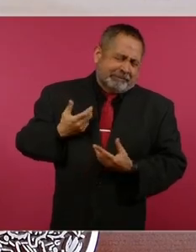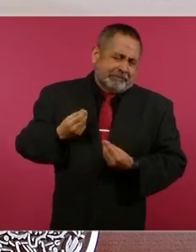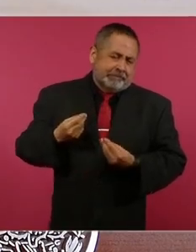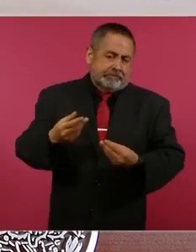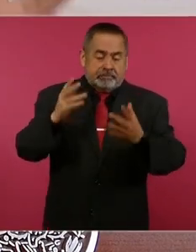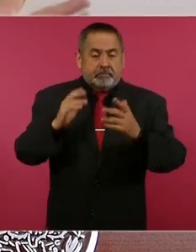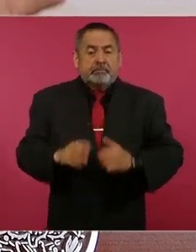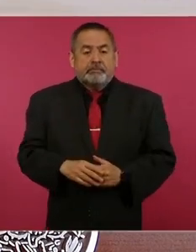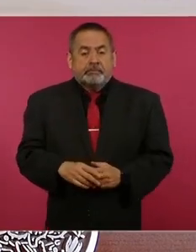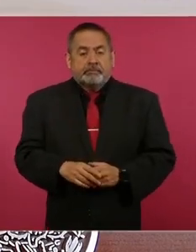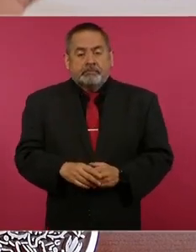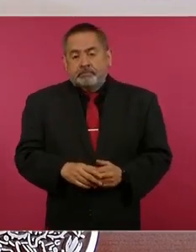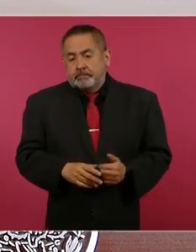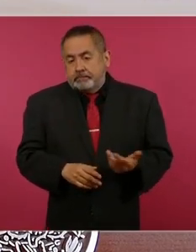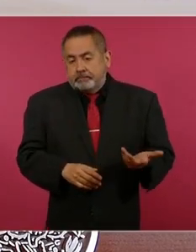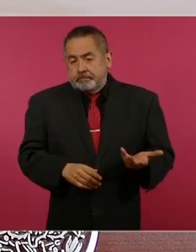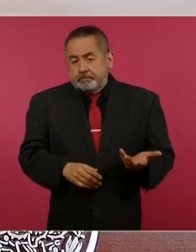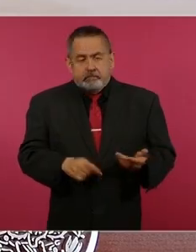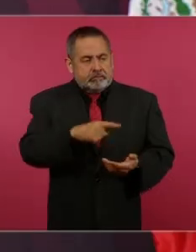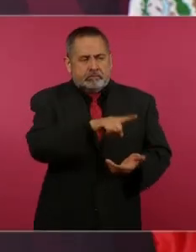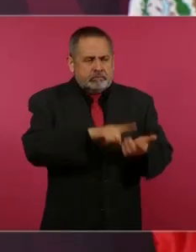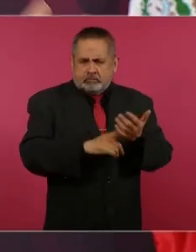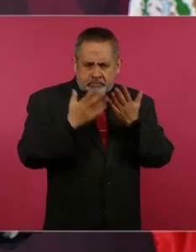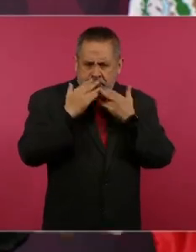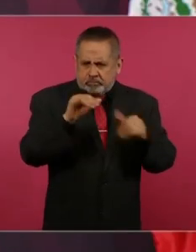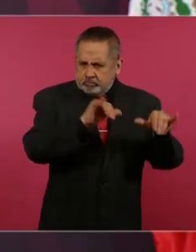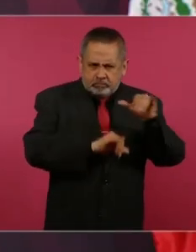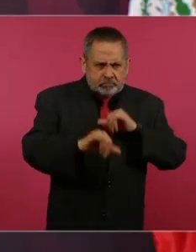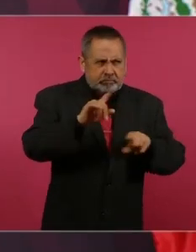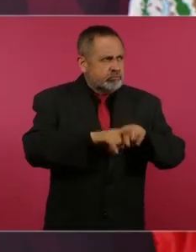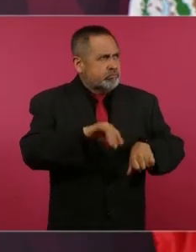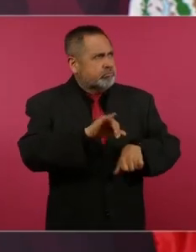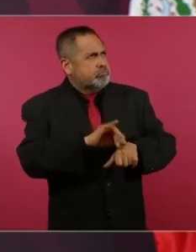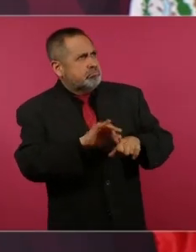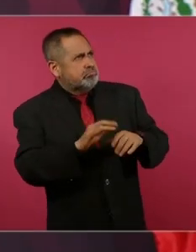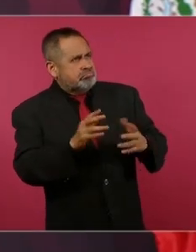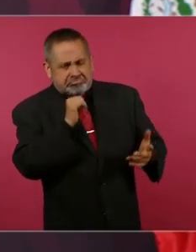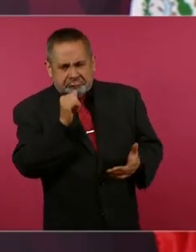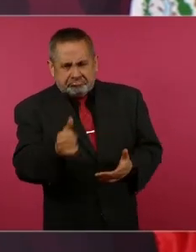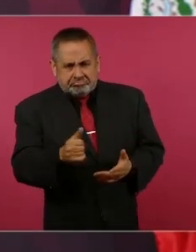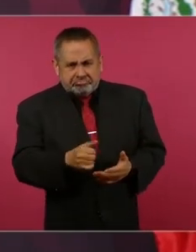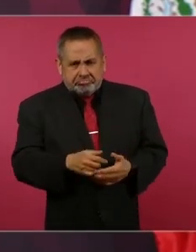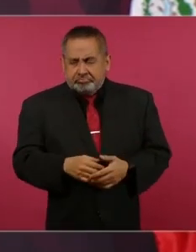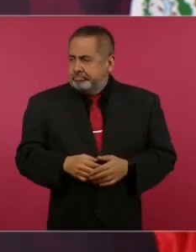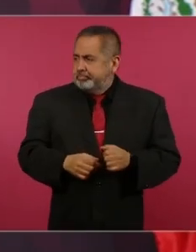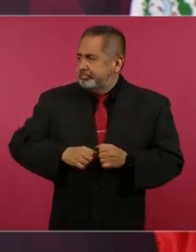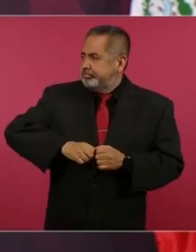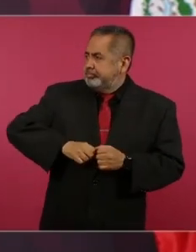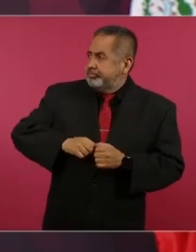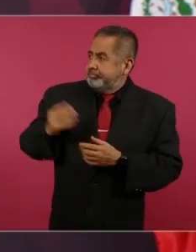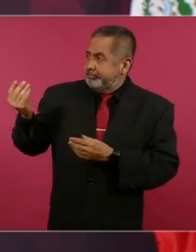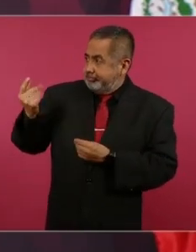y no tenían, pues no tienen laboratorios ni nada, puro